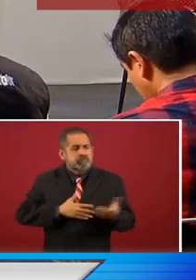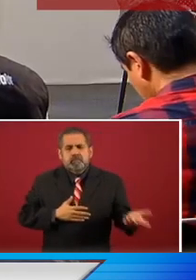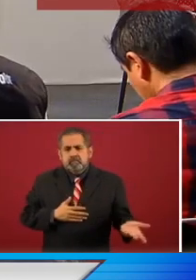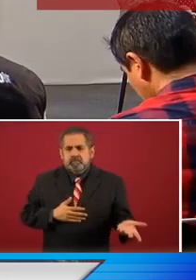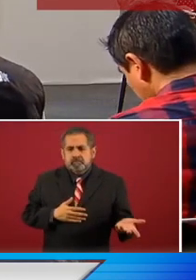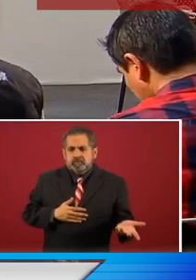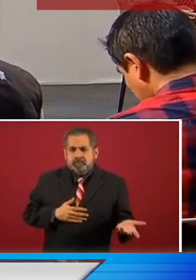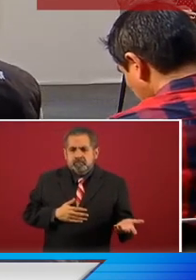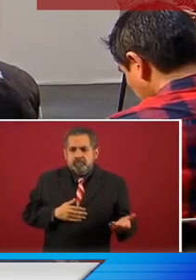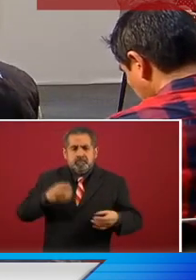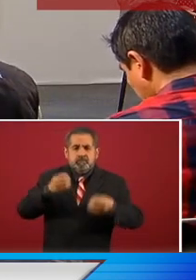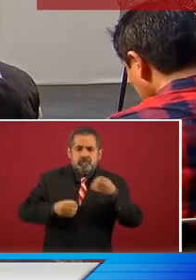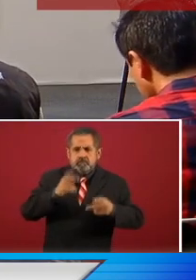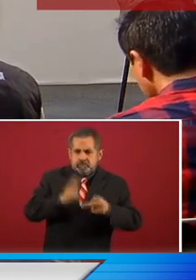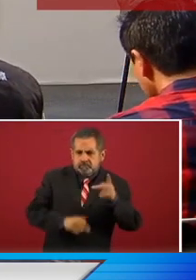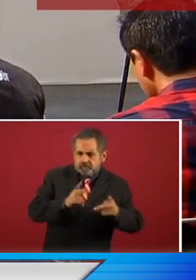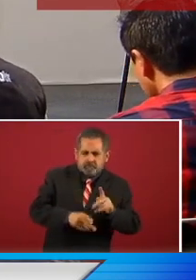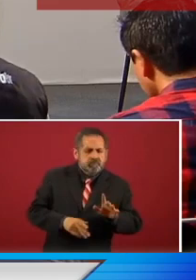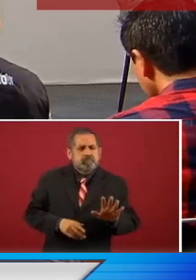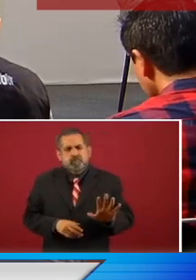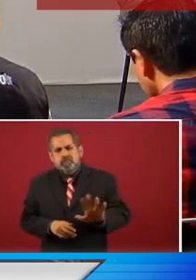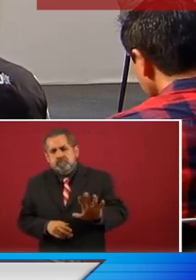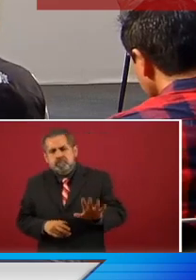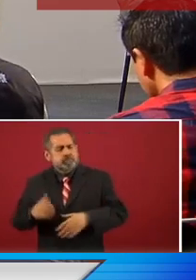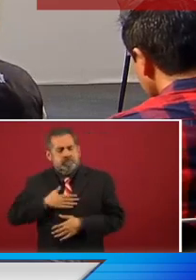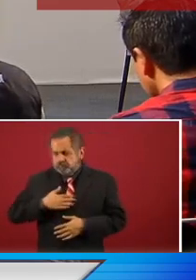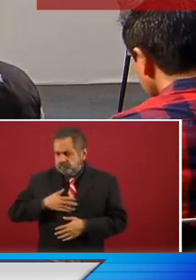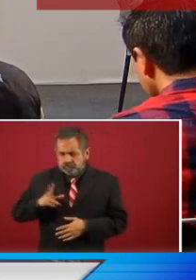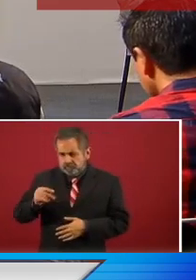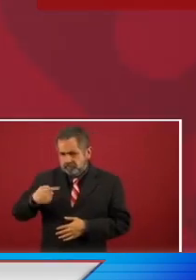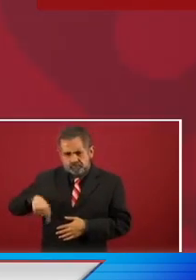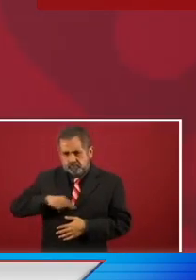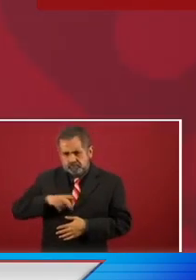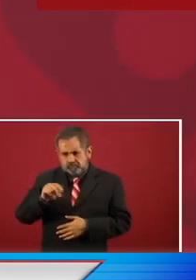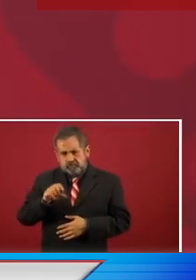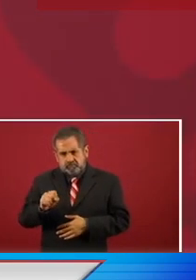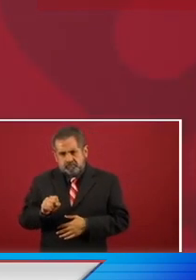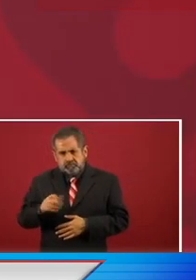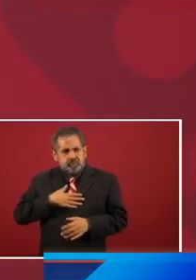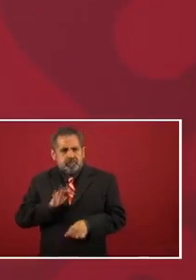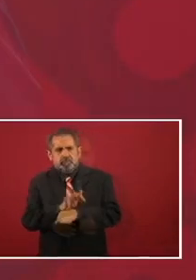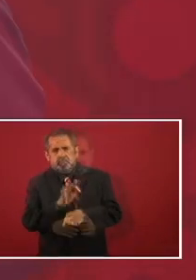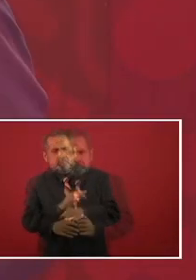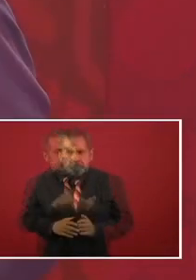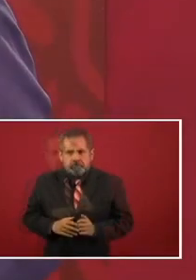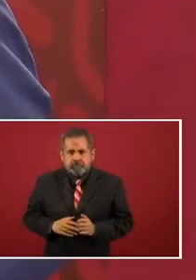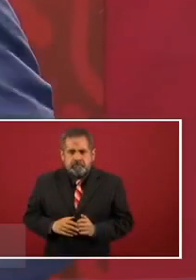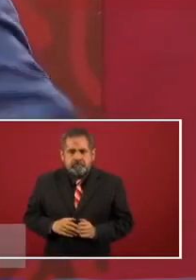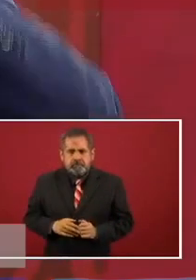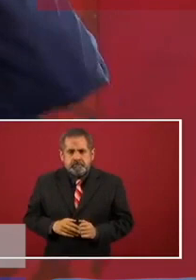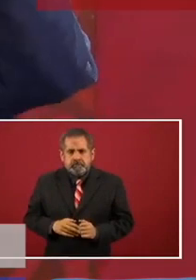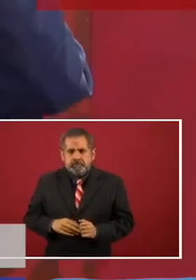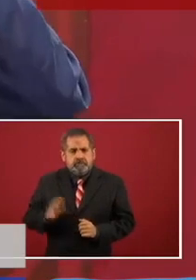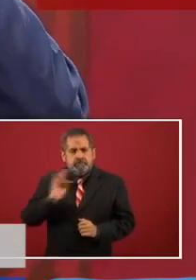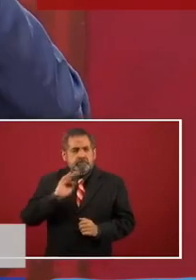al país si no es un caso urgente, pues se tomó la decisión de implementar medidas sanitarias más estrictas en aeropuertos.